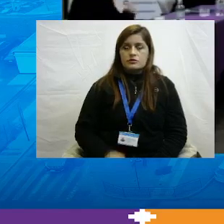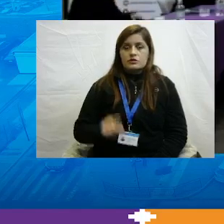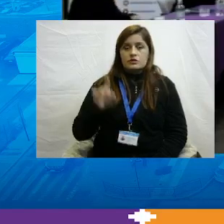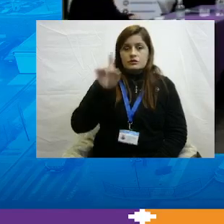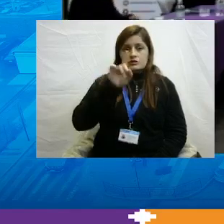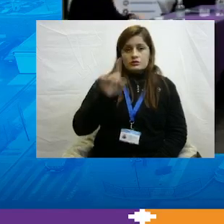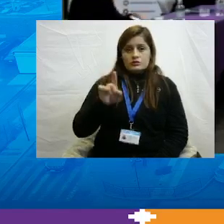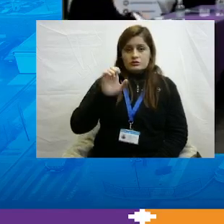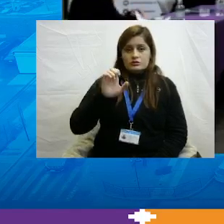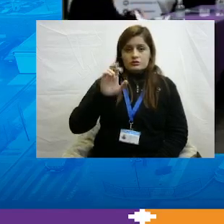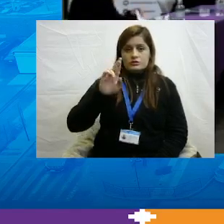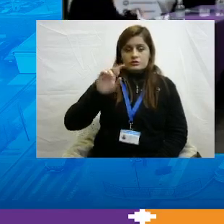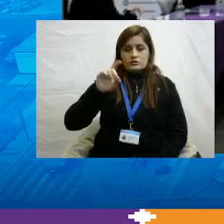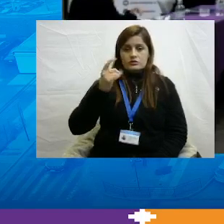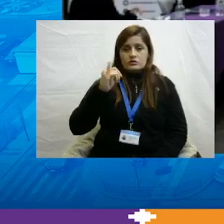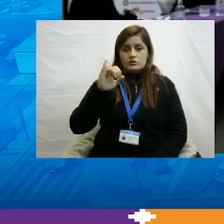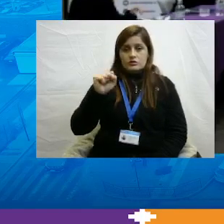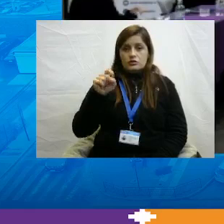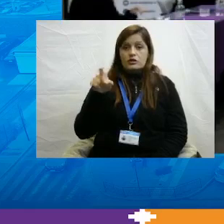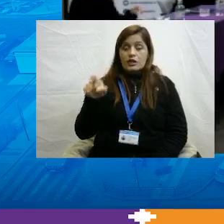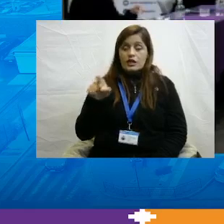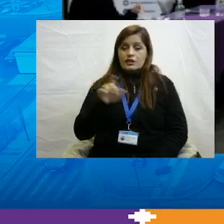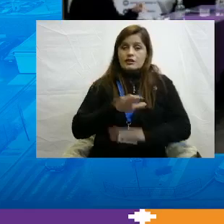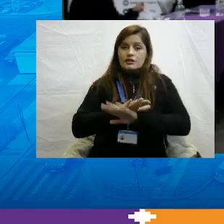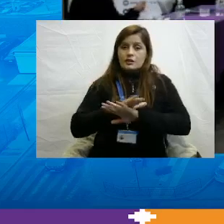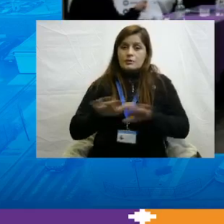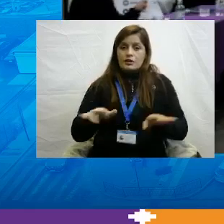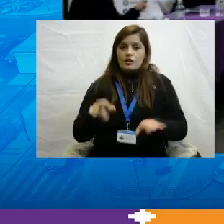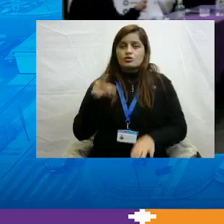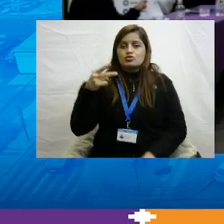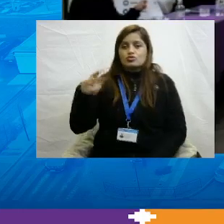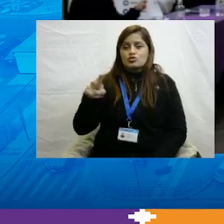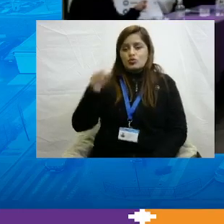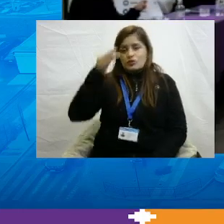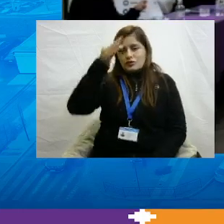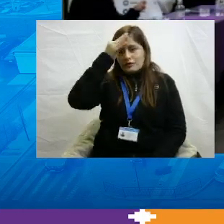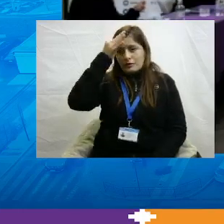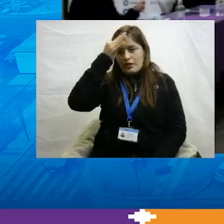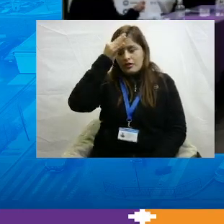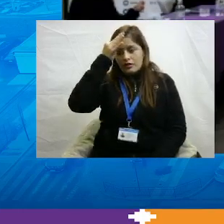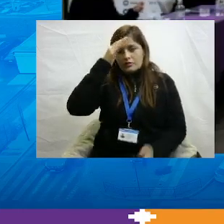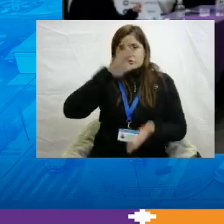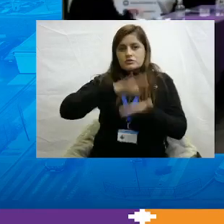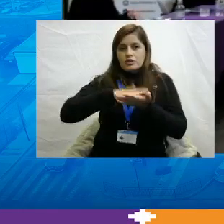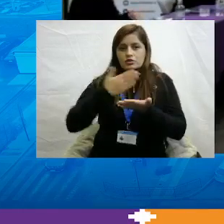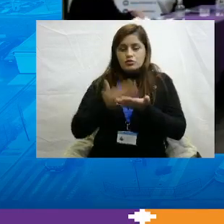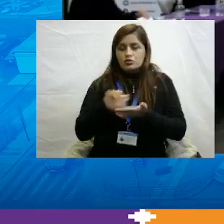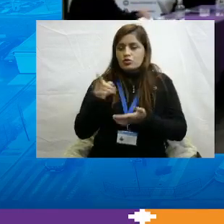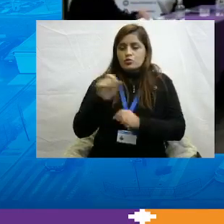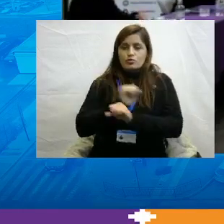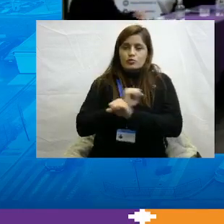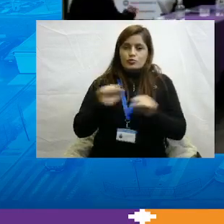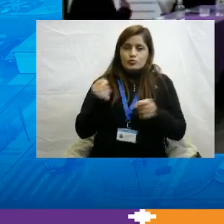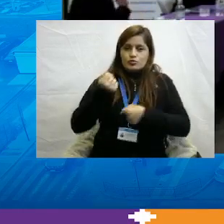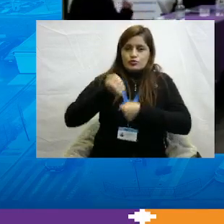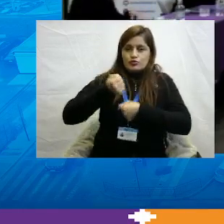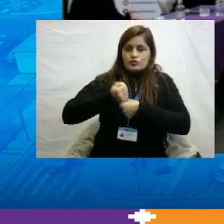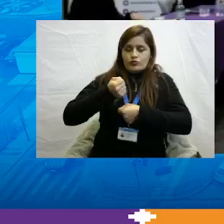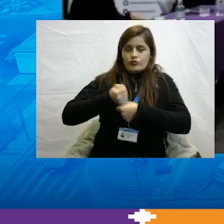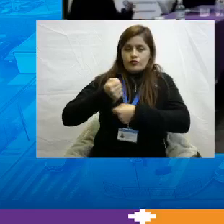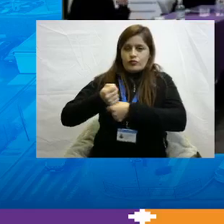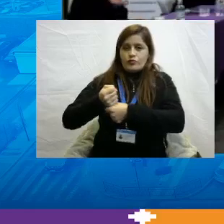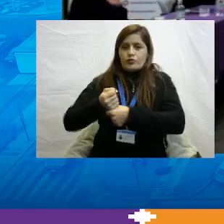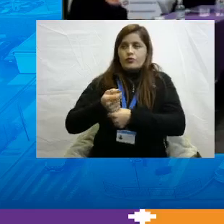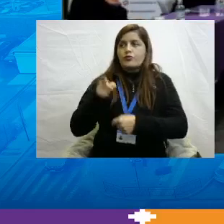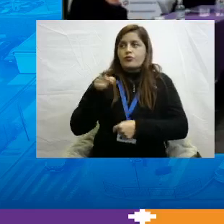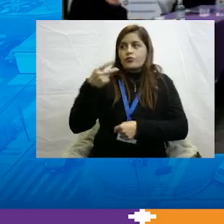solicitado su retiro a la brevedad posible por las dificultades de salud que le hacen difícil seguir llevando su vida laboral debido a su avanzada